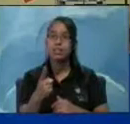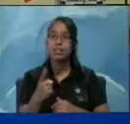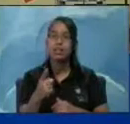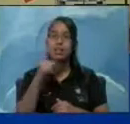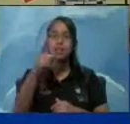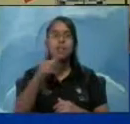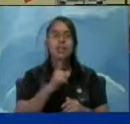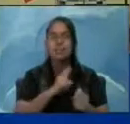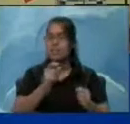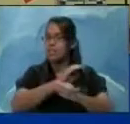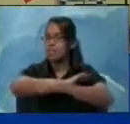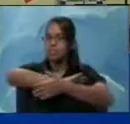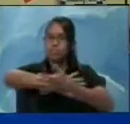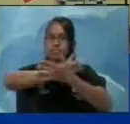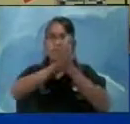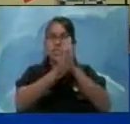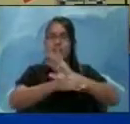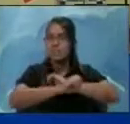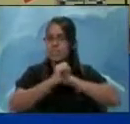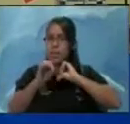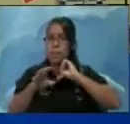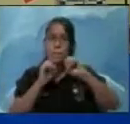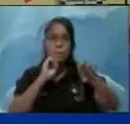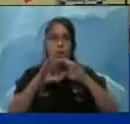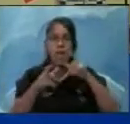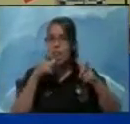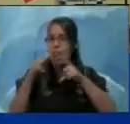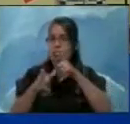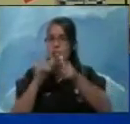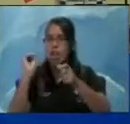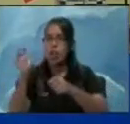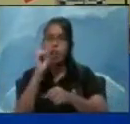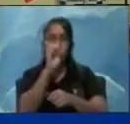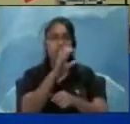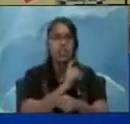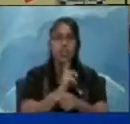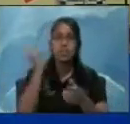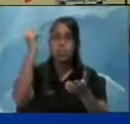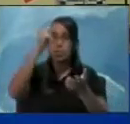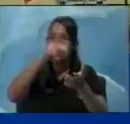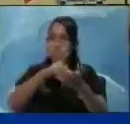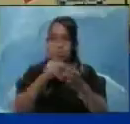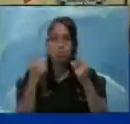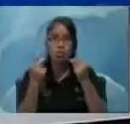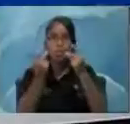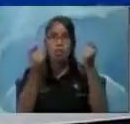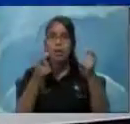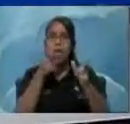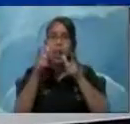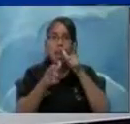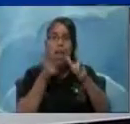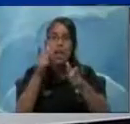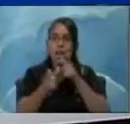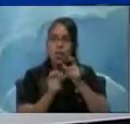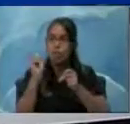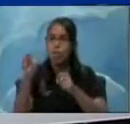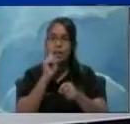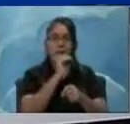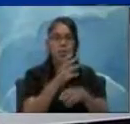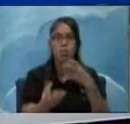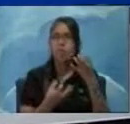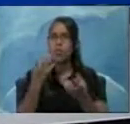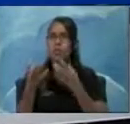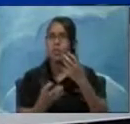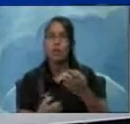les apare dieron lenguas repartidas como de fuego se les aparecieron lenguas repartidas